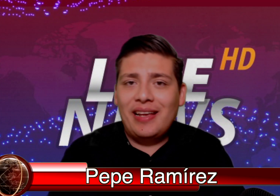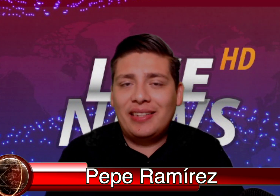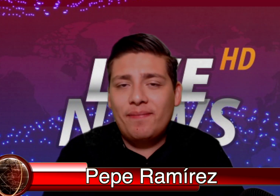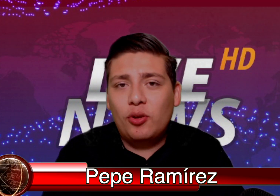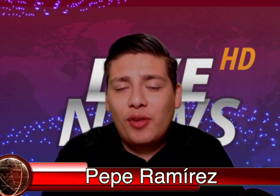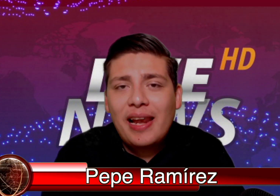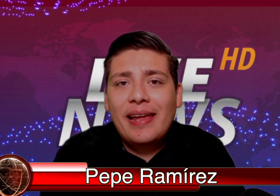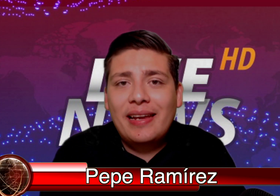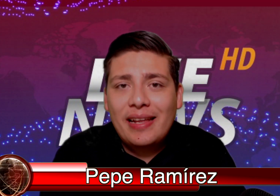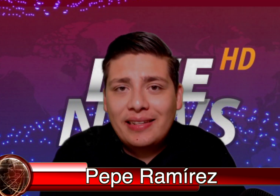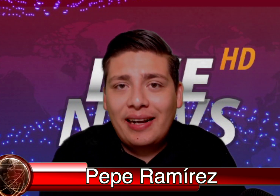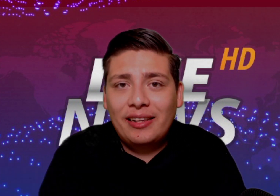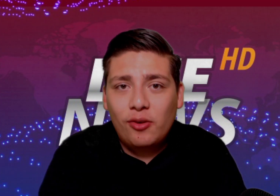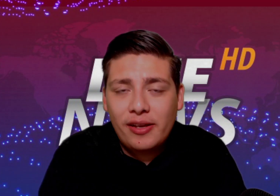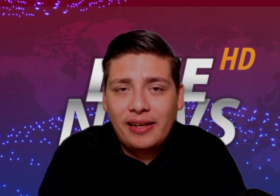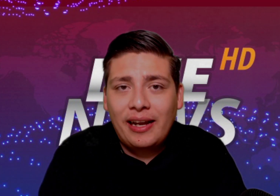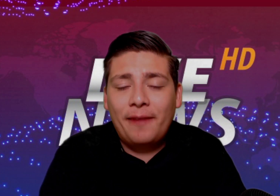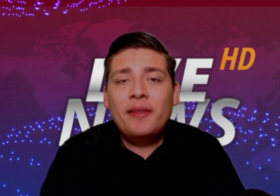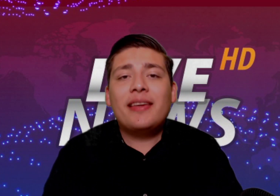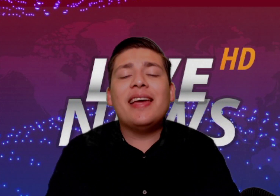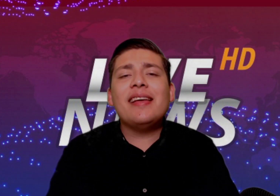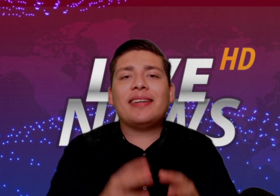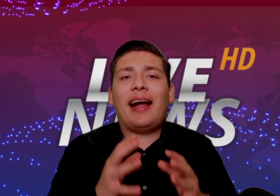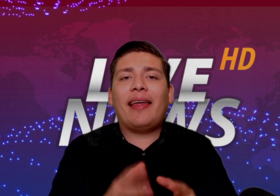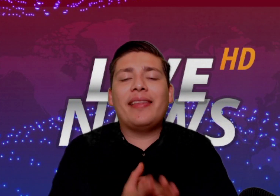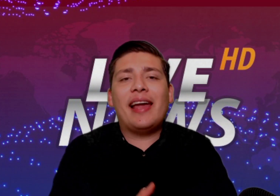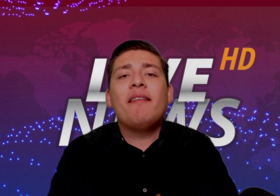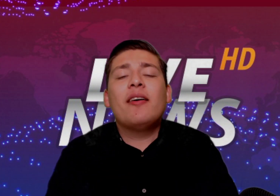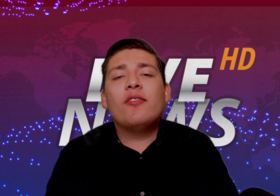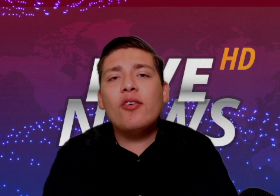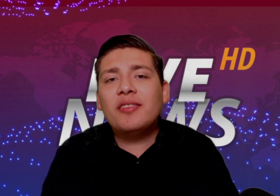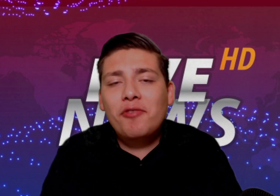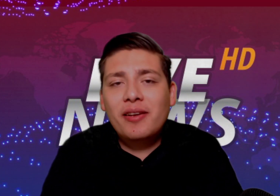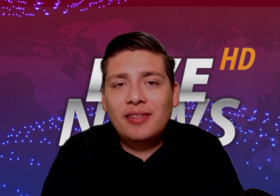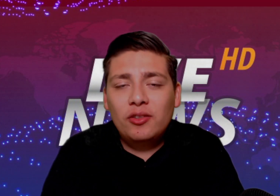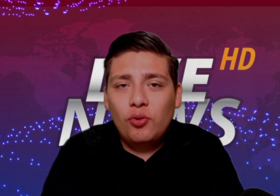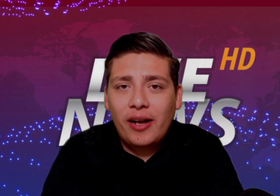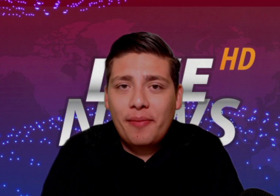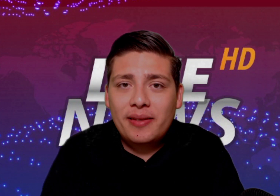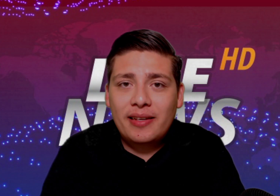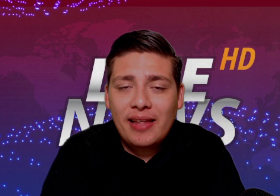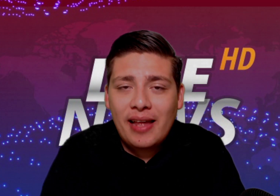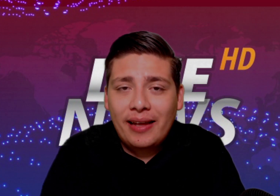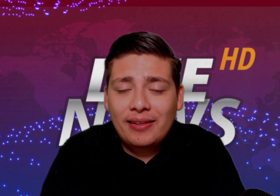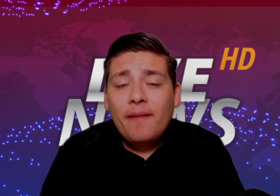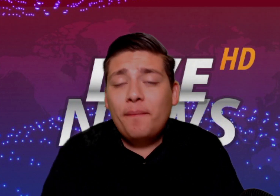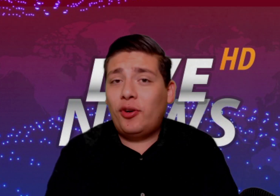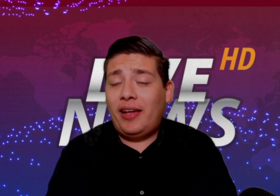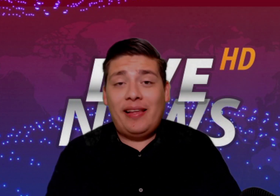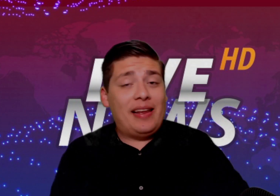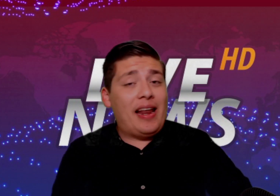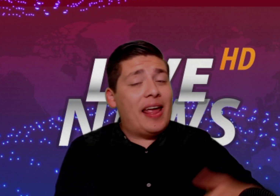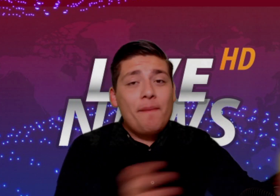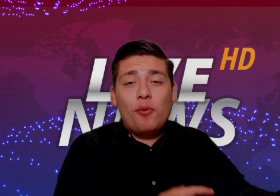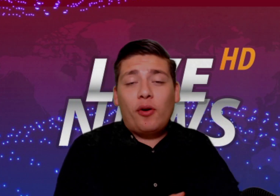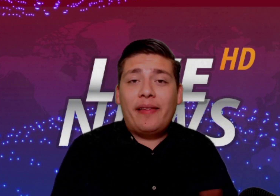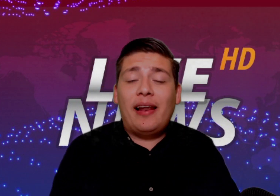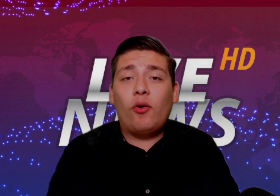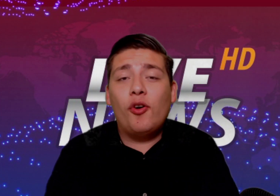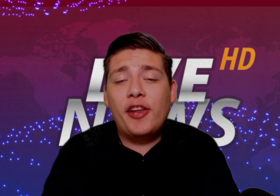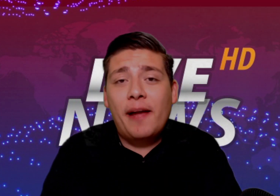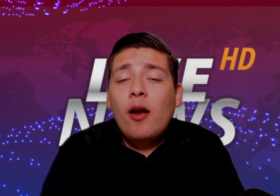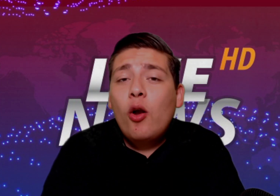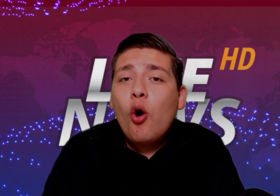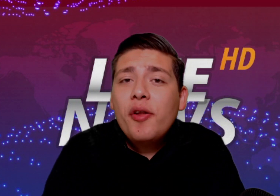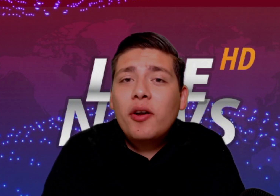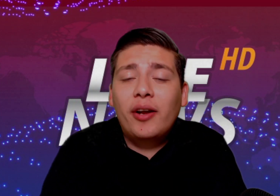extrañas dentro de la iglesia católica y es que cada día nos demuestran su gran mezquindad, porque desde la época de